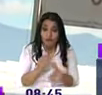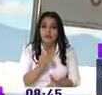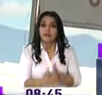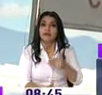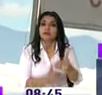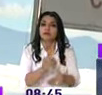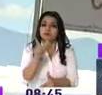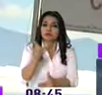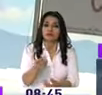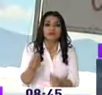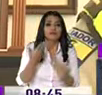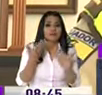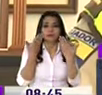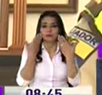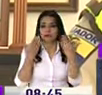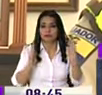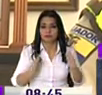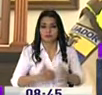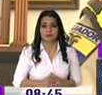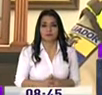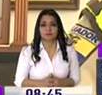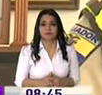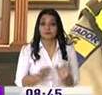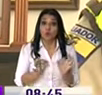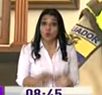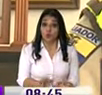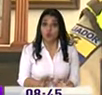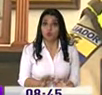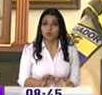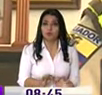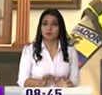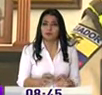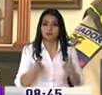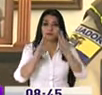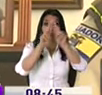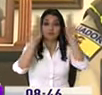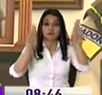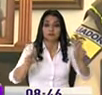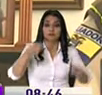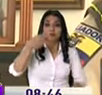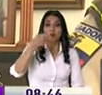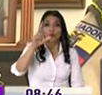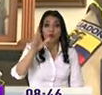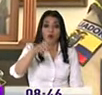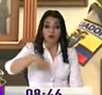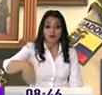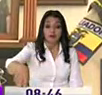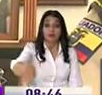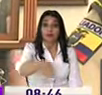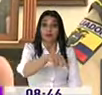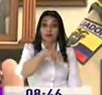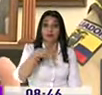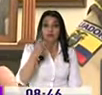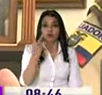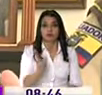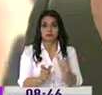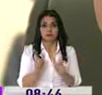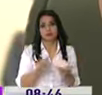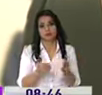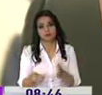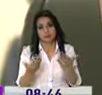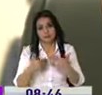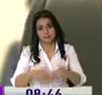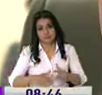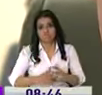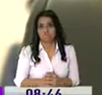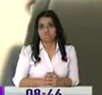informó lo que pasó. Al momento que salen y llegan cerca del puente de Gualo en el Redondel, las 2 personas ya fallecen. De su paradero